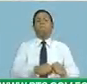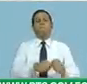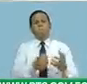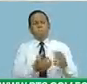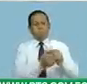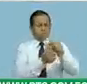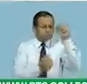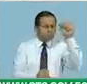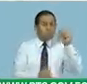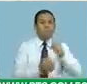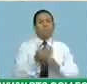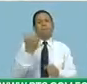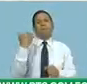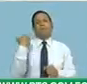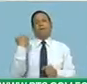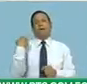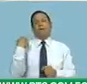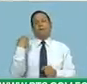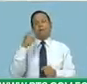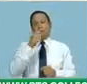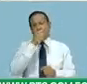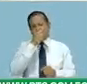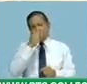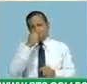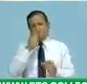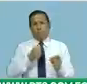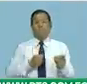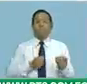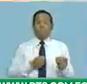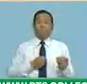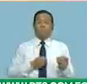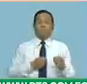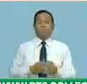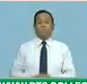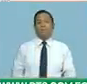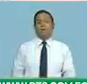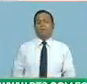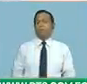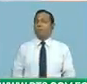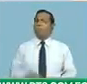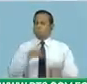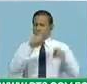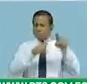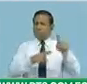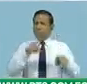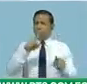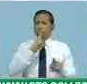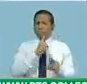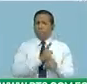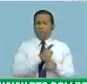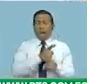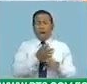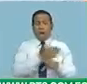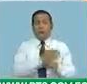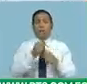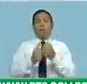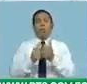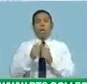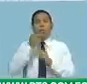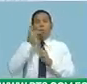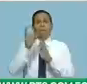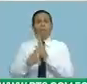de sustancias presumiblemente sujetas a fiscalización. Que algunos de los detenidos presentan antecedentes. Lo que